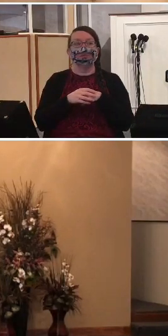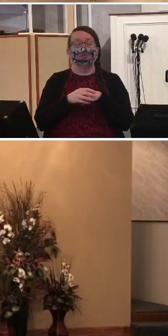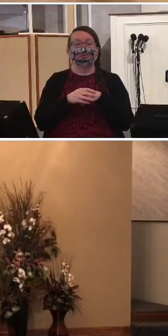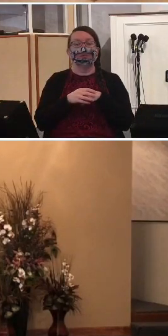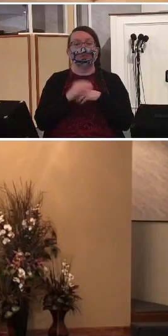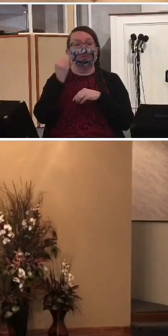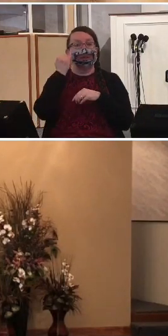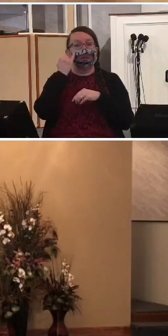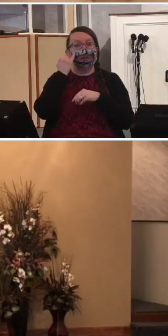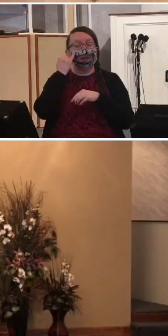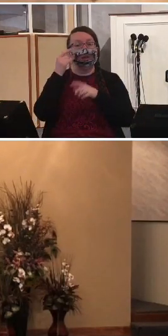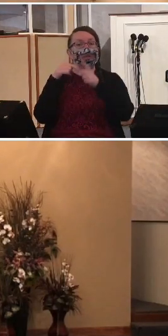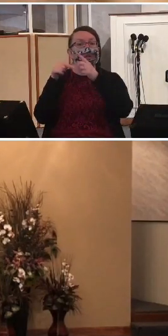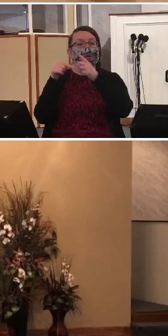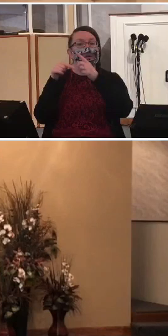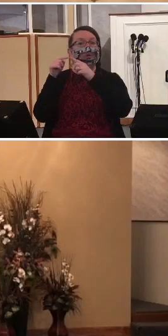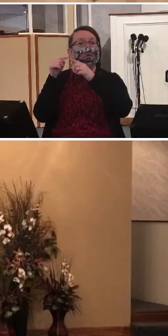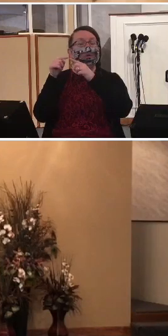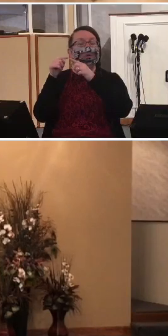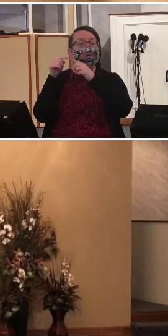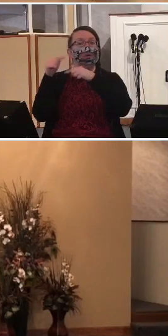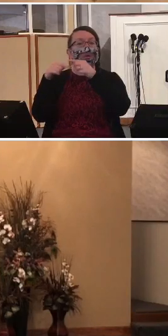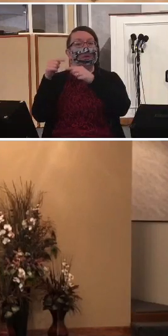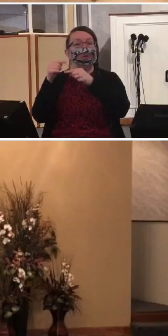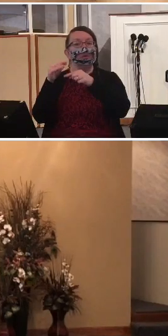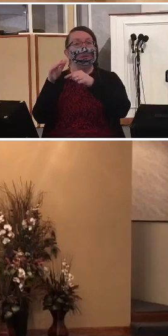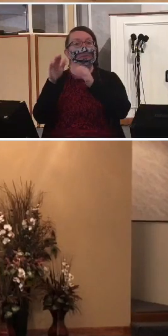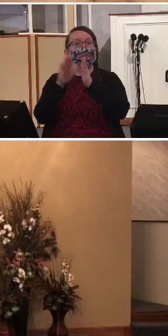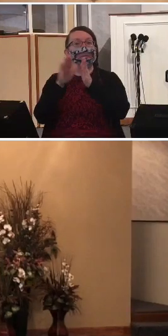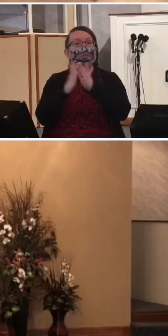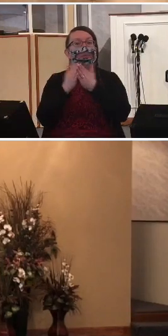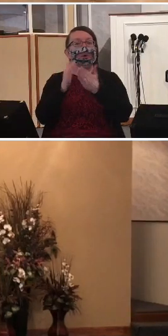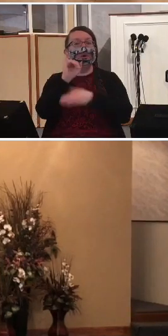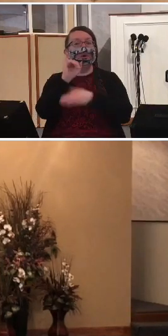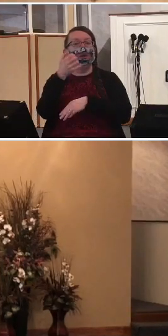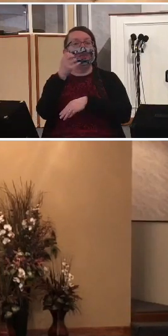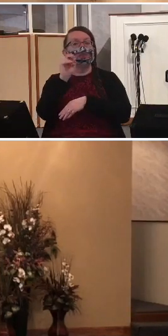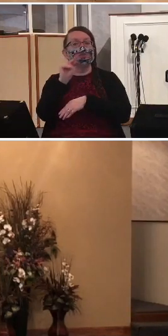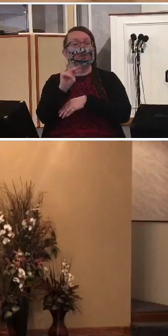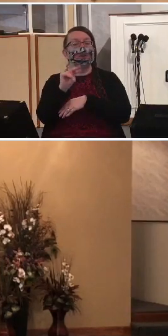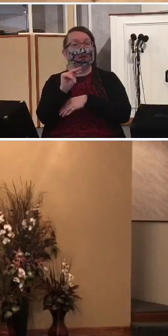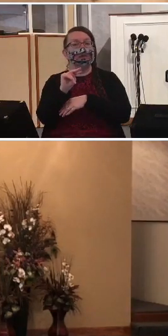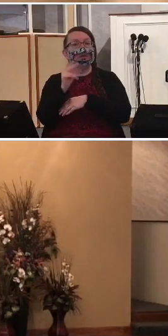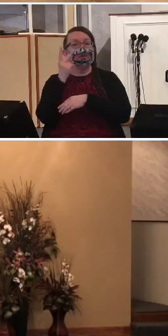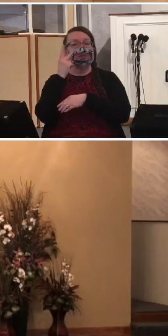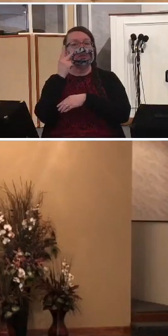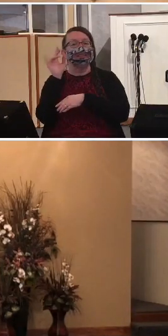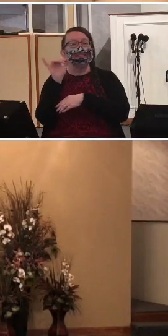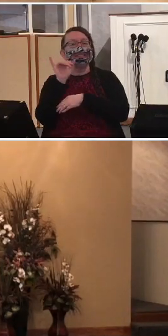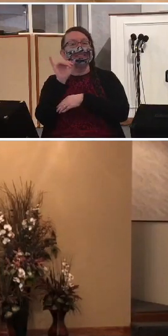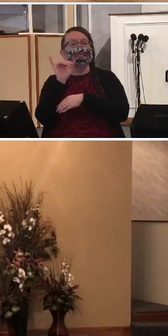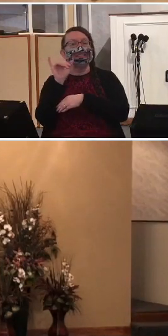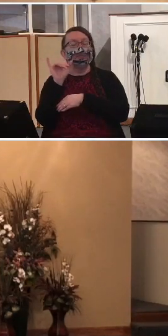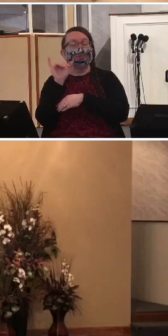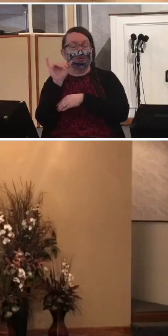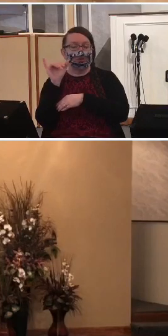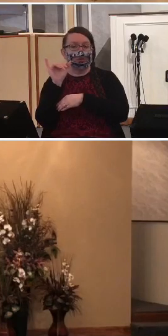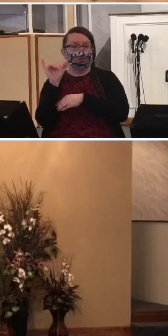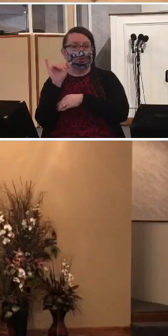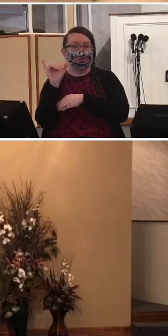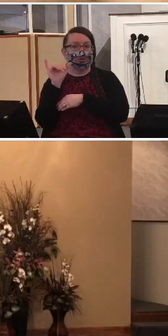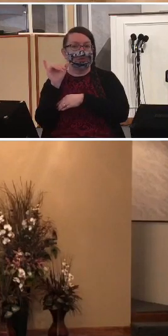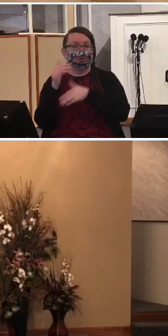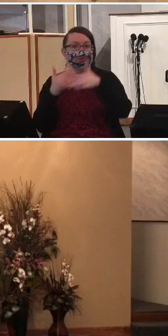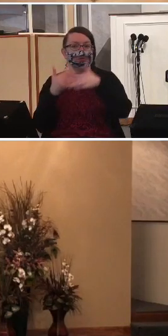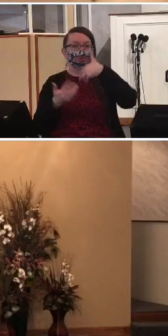Porque si él fue, si tú vas todo hasta el libro de Juan, tú vas a ver la similaridad